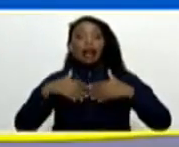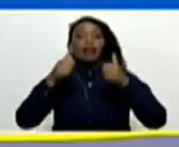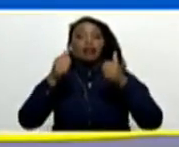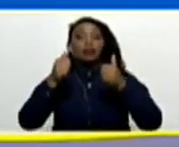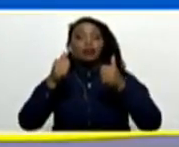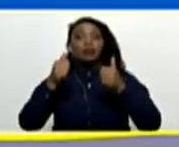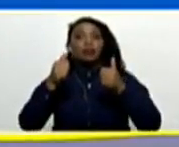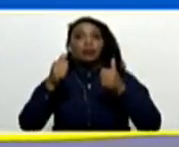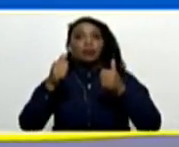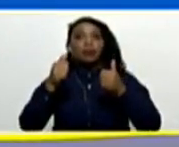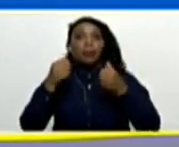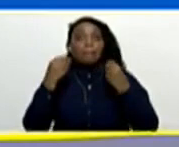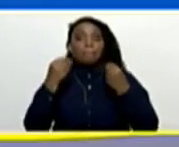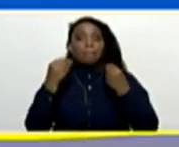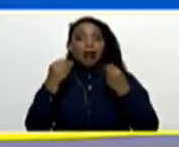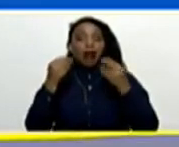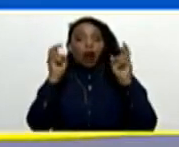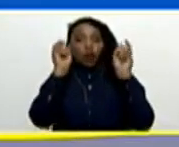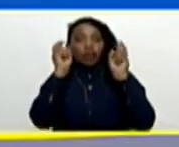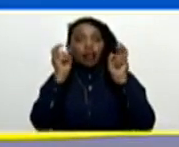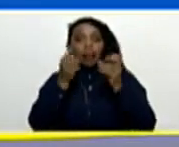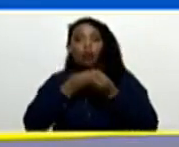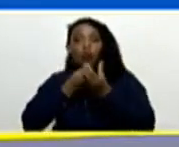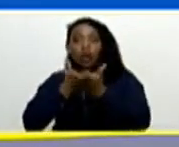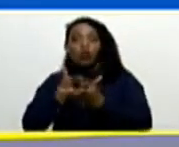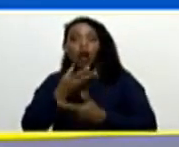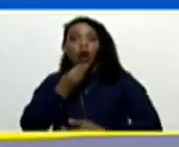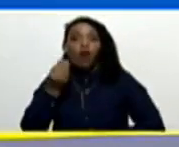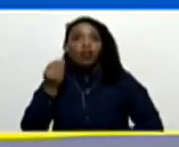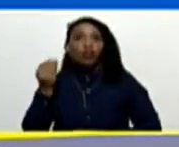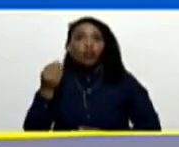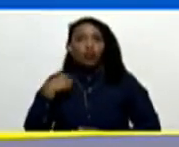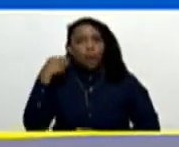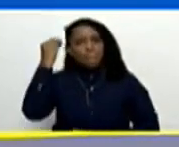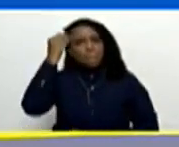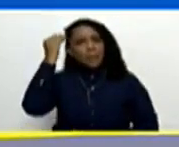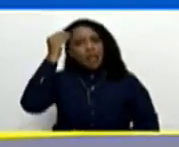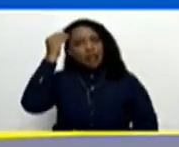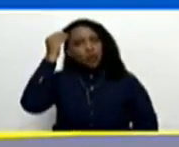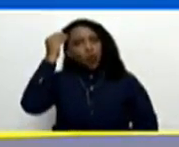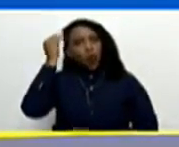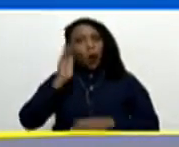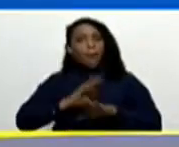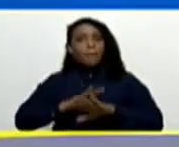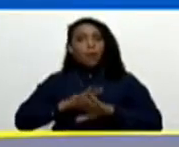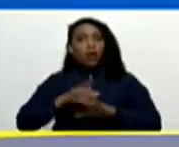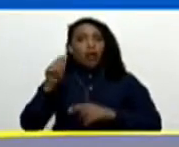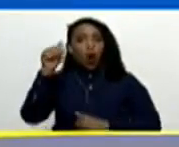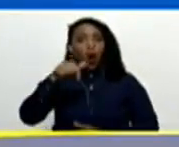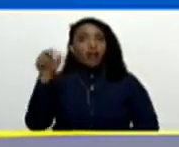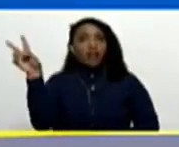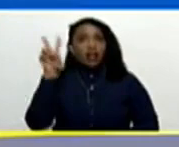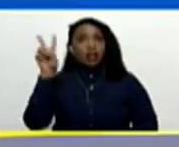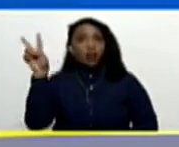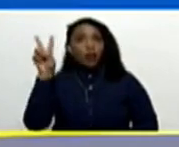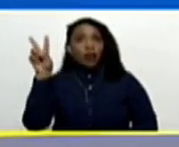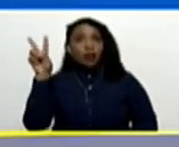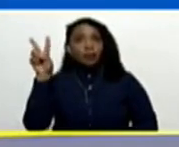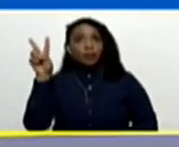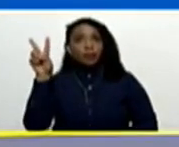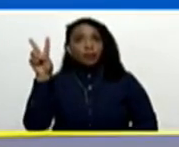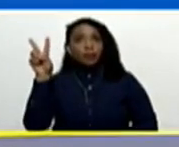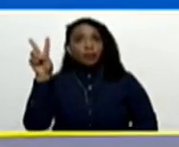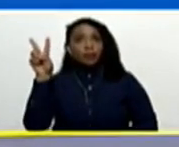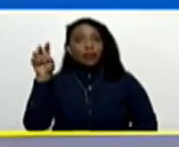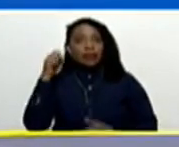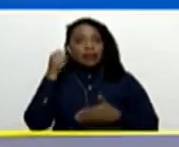para la juventud, que creo que es la fortaleza, y es porque hoy la Venezuela vemos combativa,